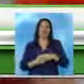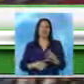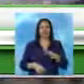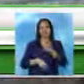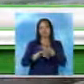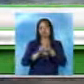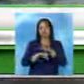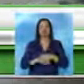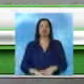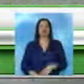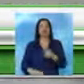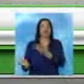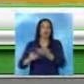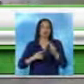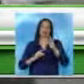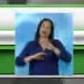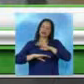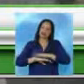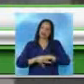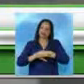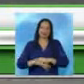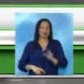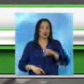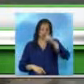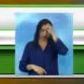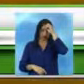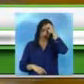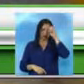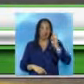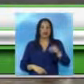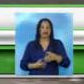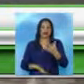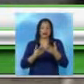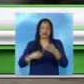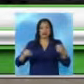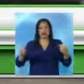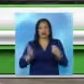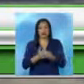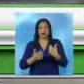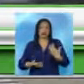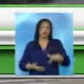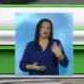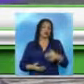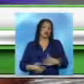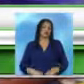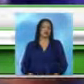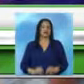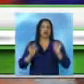Pero lo que no sabe es que un choque y descansará en paz. ¡Altacita!